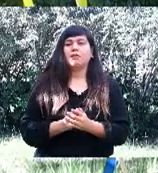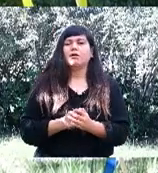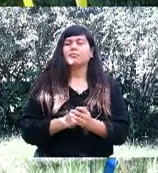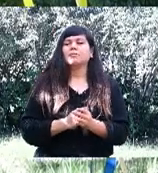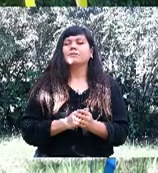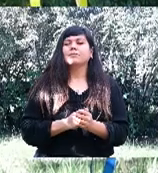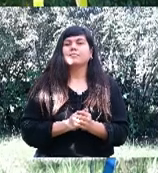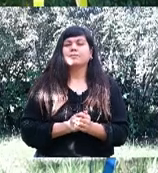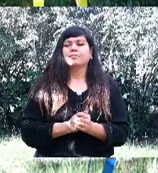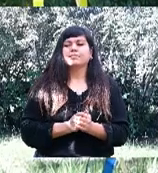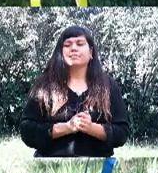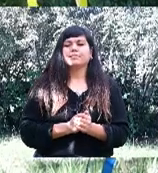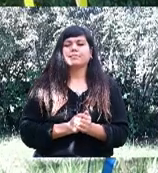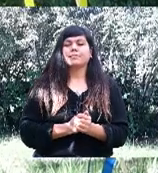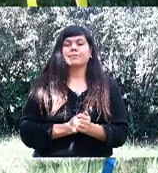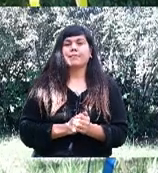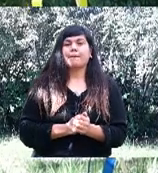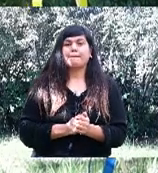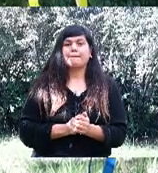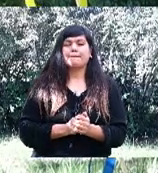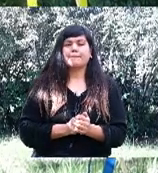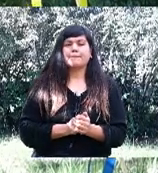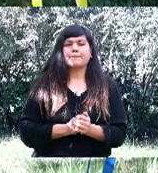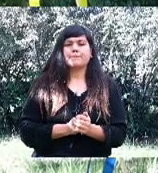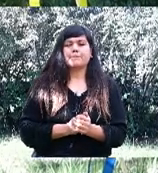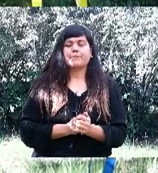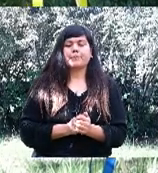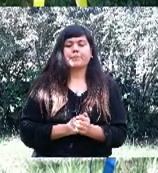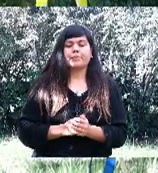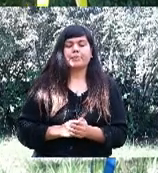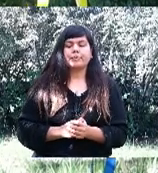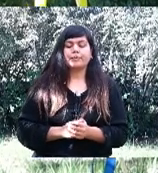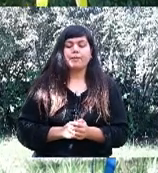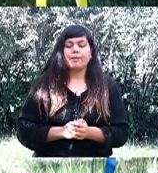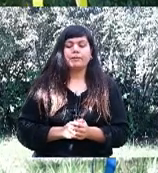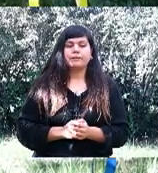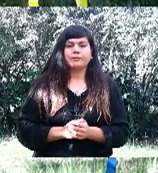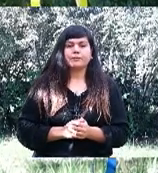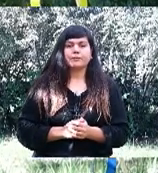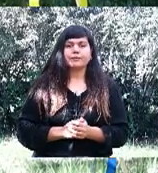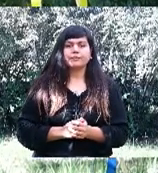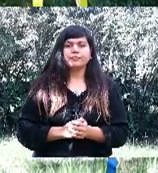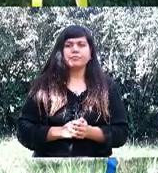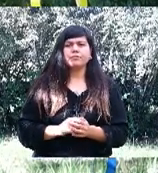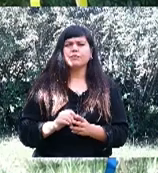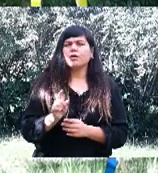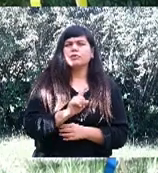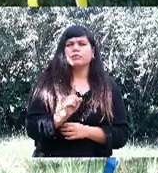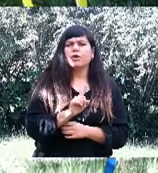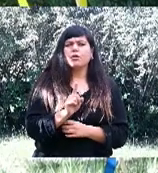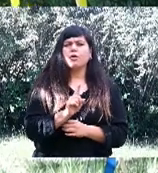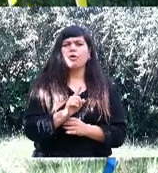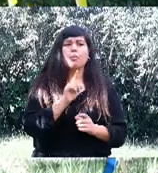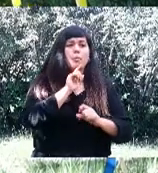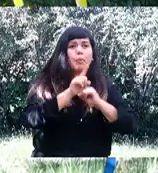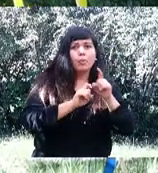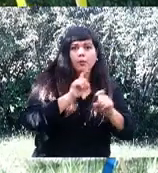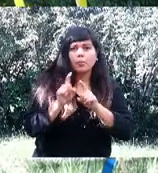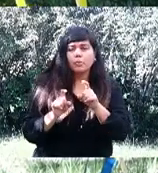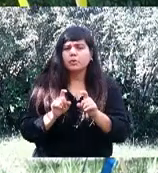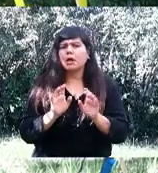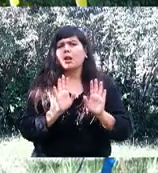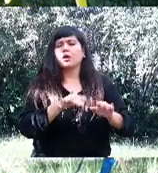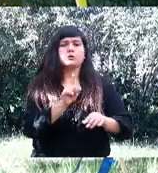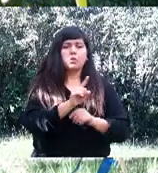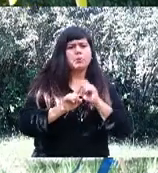una una eh de también de de no no dejar de consultar dejar de de de saber qué es lo que